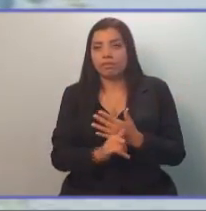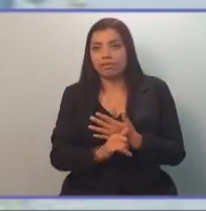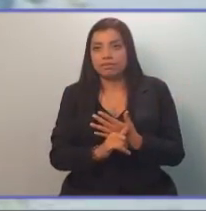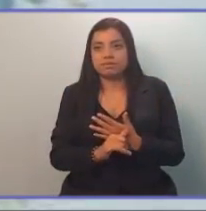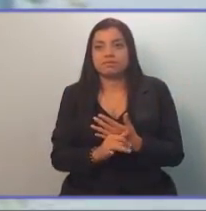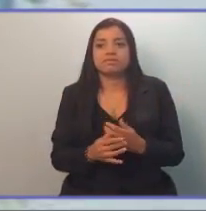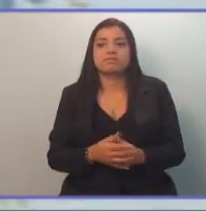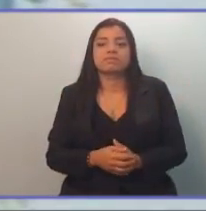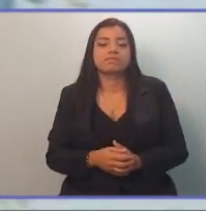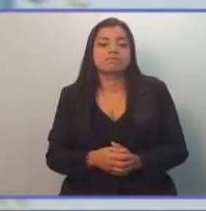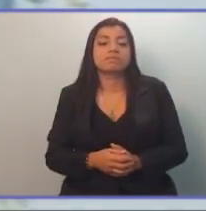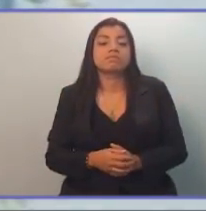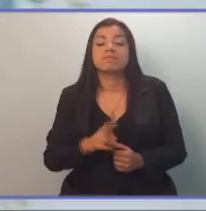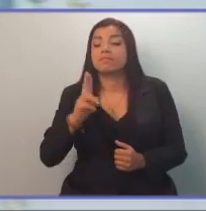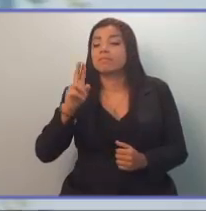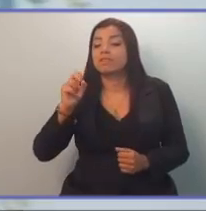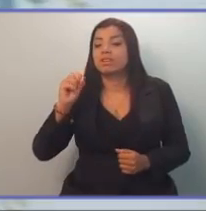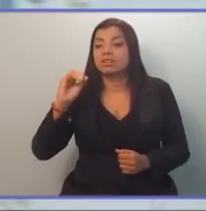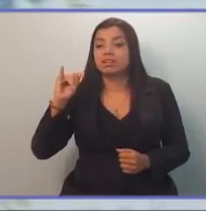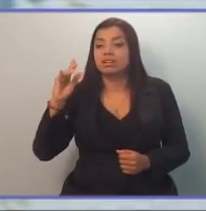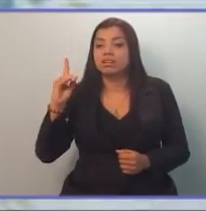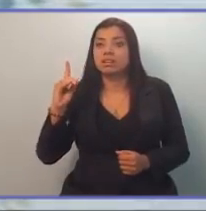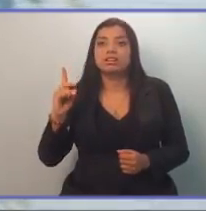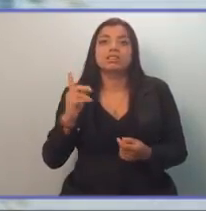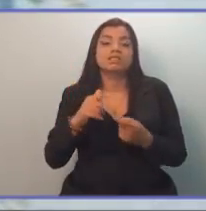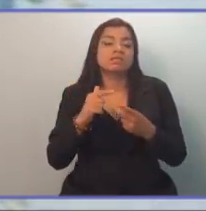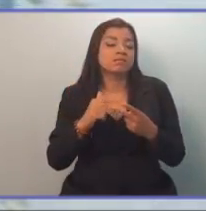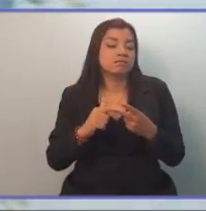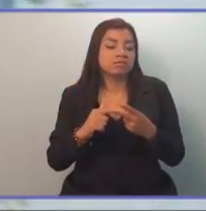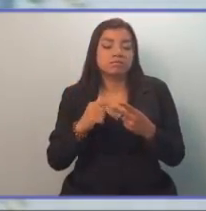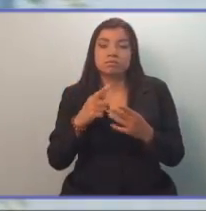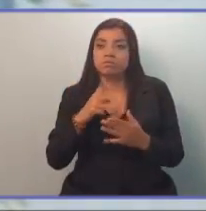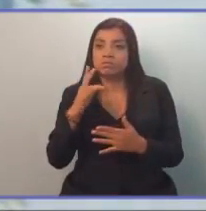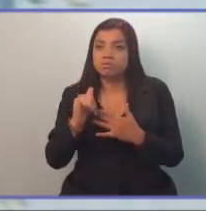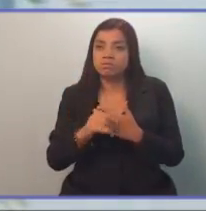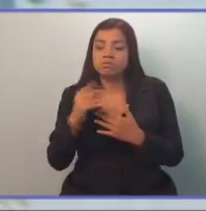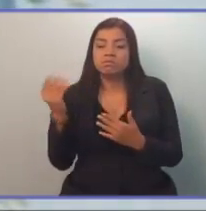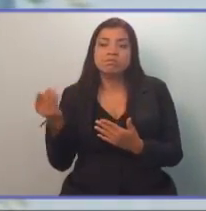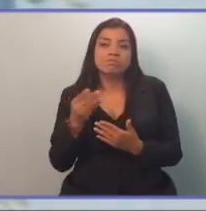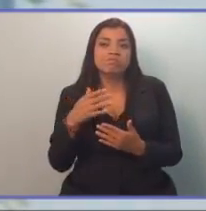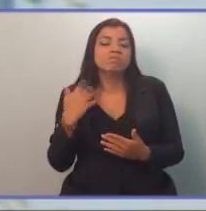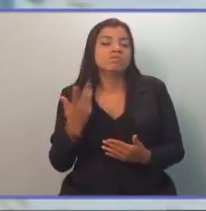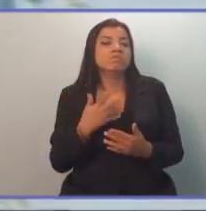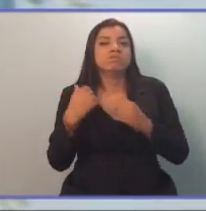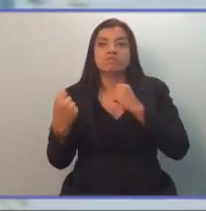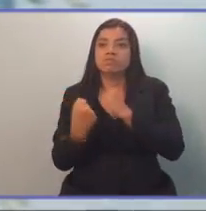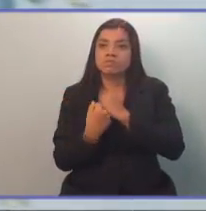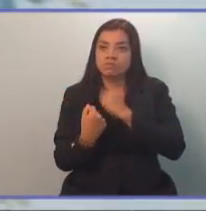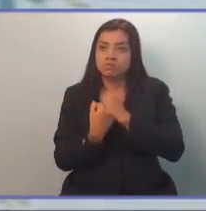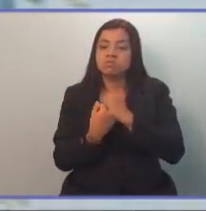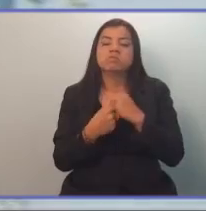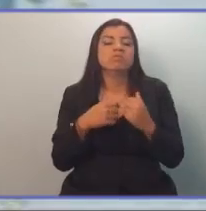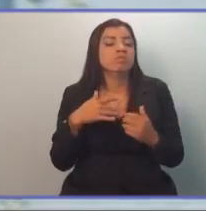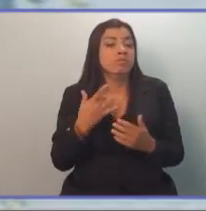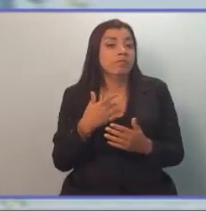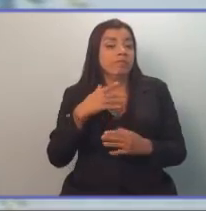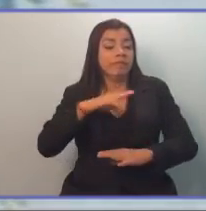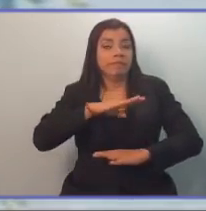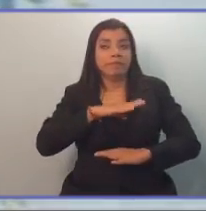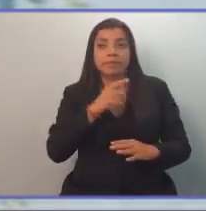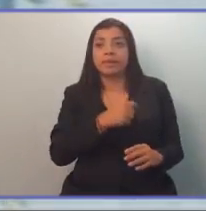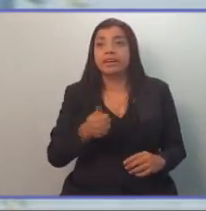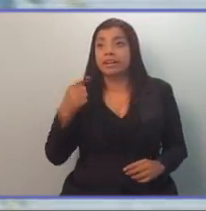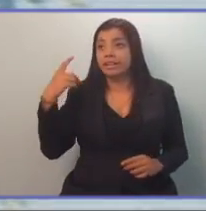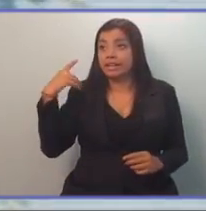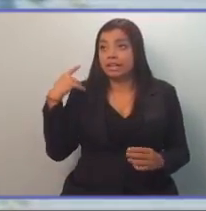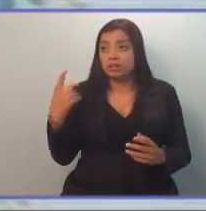de USAID a través de Chequi, hemos sido suficientemente apoyados en ese aspecto, tanto en la Dirección de